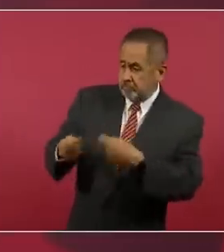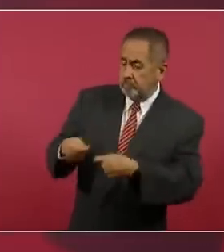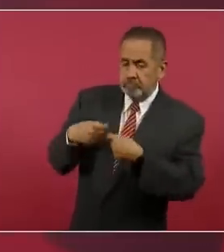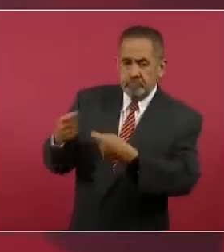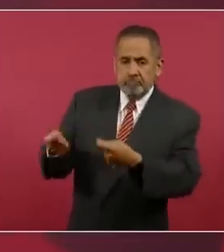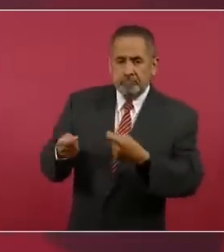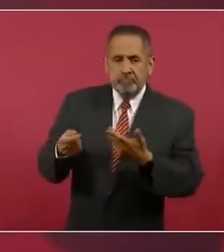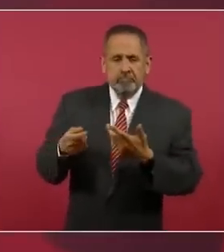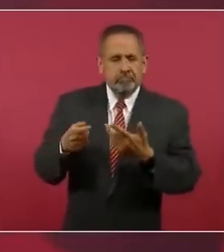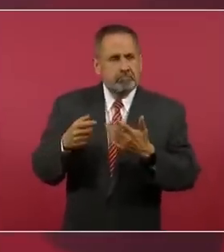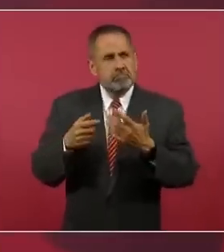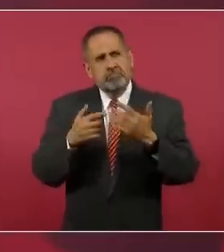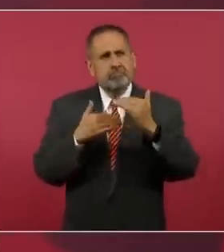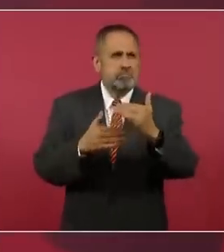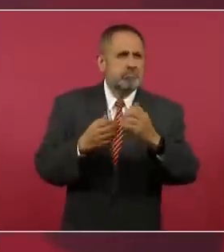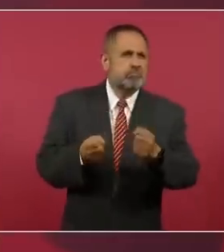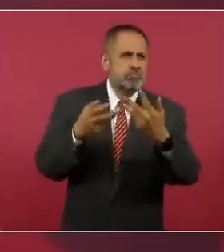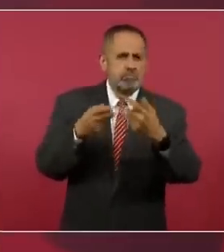una cantidad